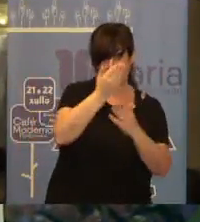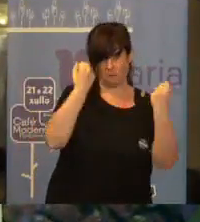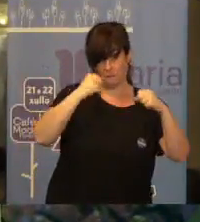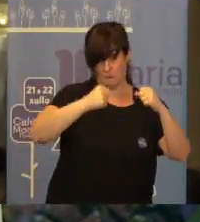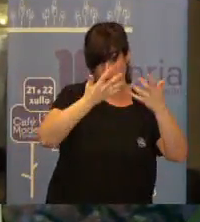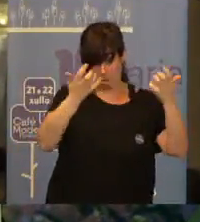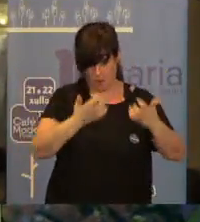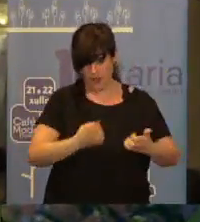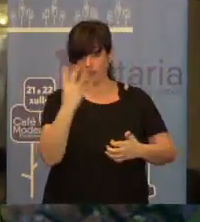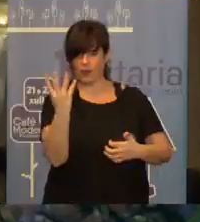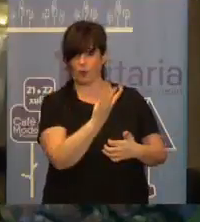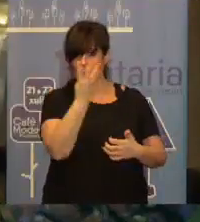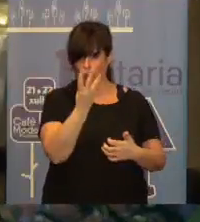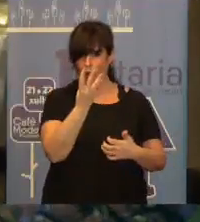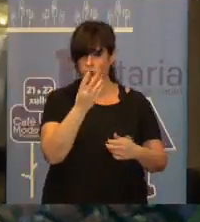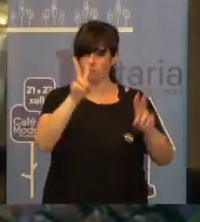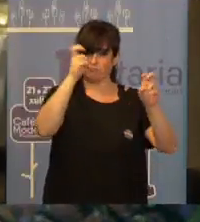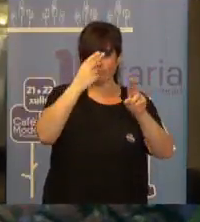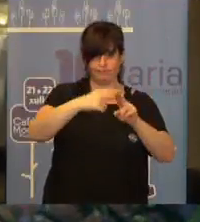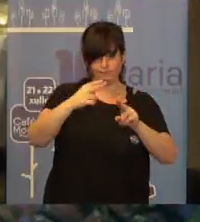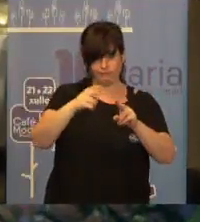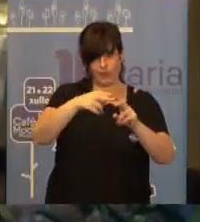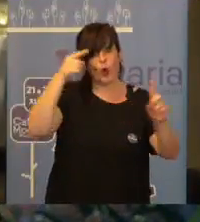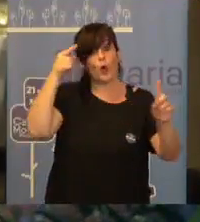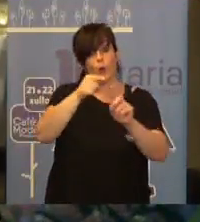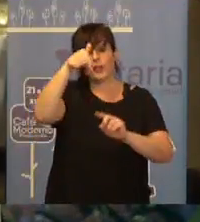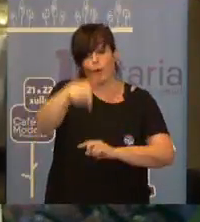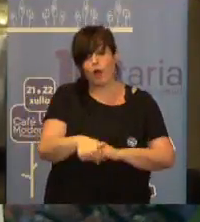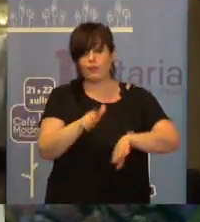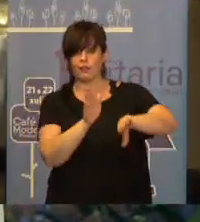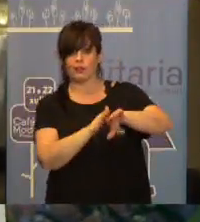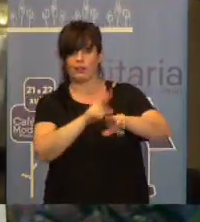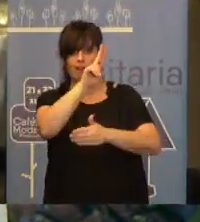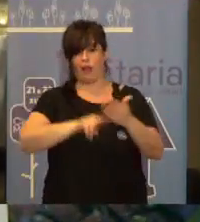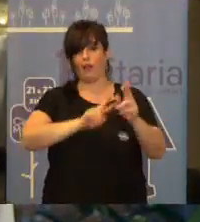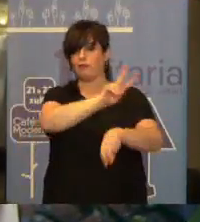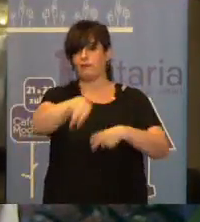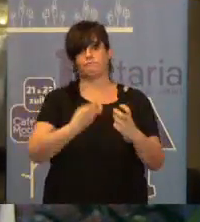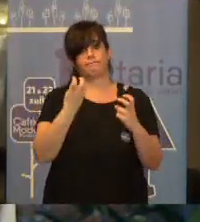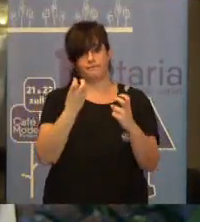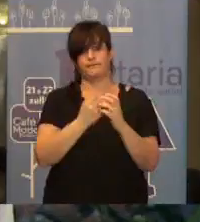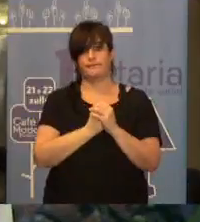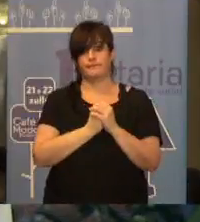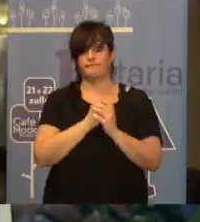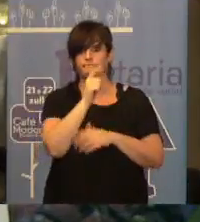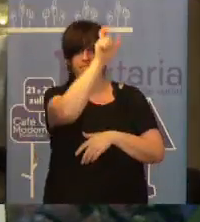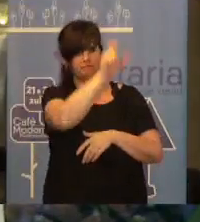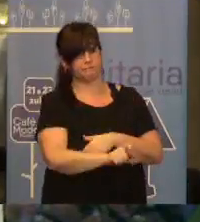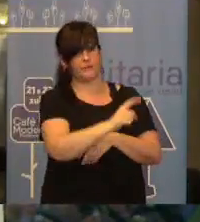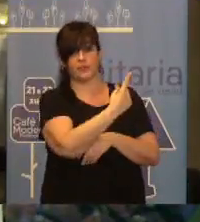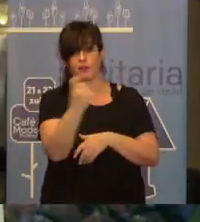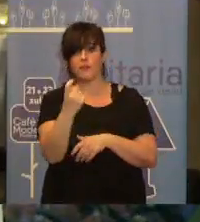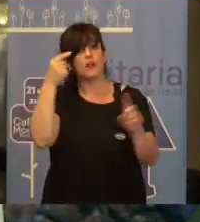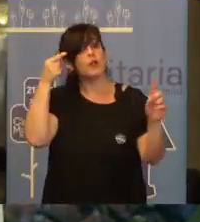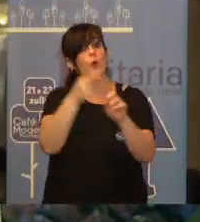fórmulas para a renovación en clave de colaboración da esquerda en Galicia. Antón Bamonde é unha persona indispensable na formación